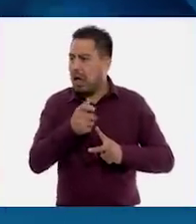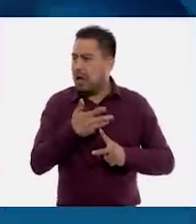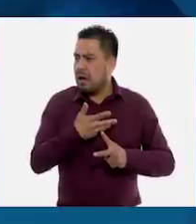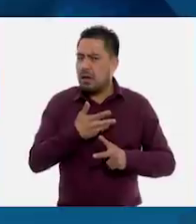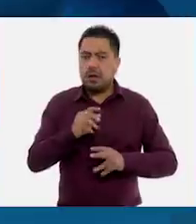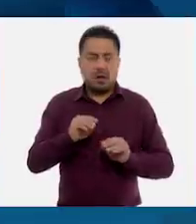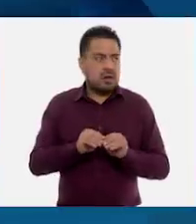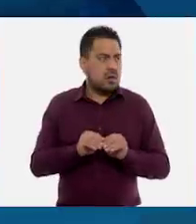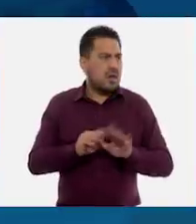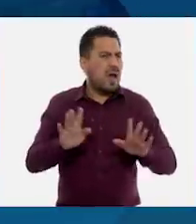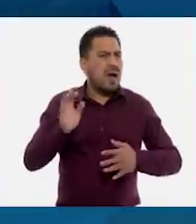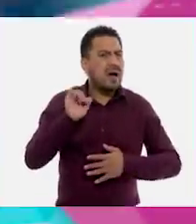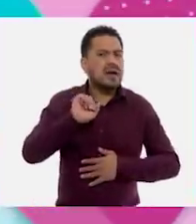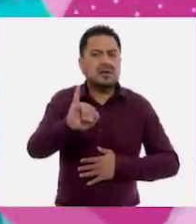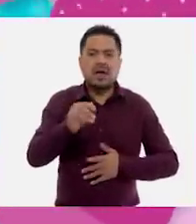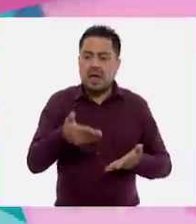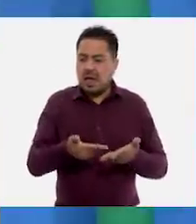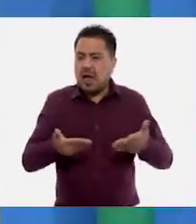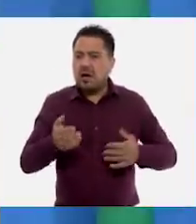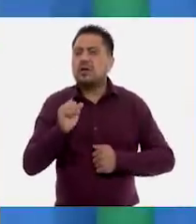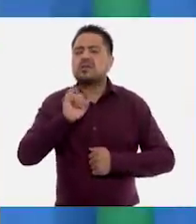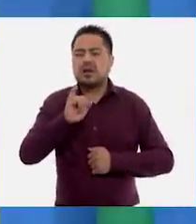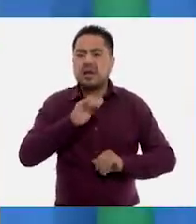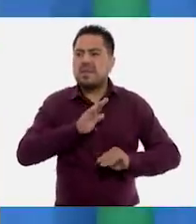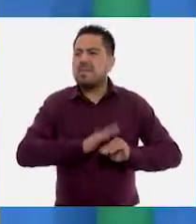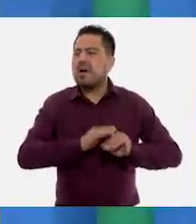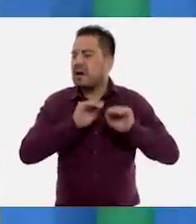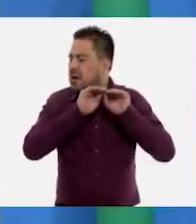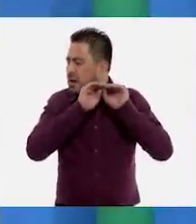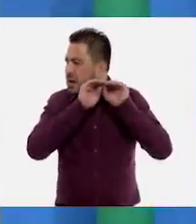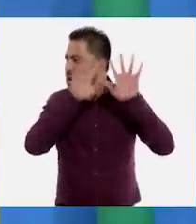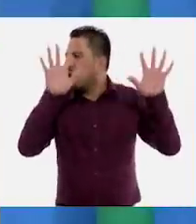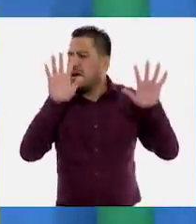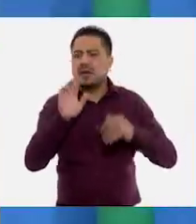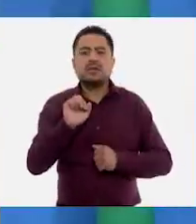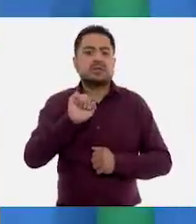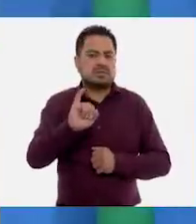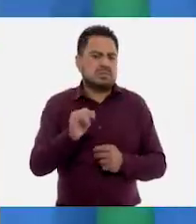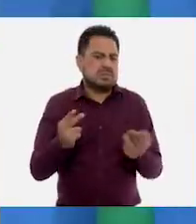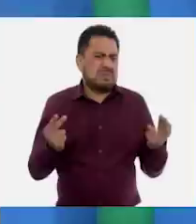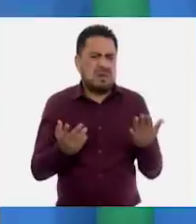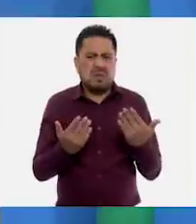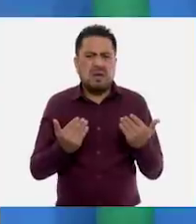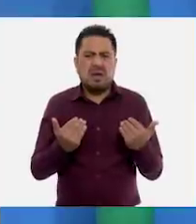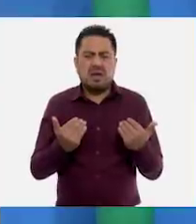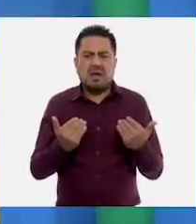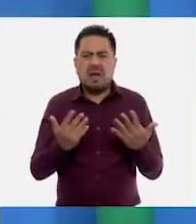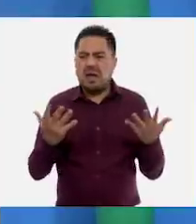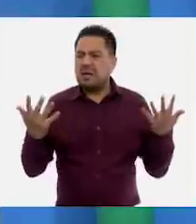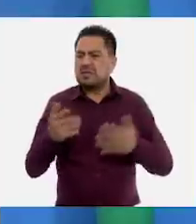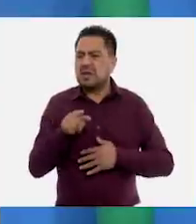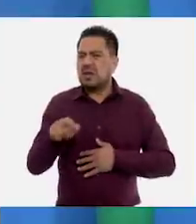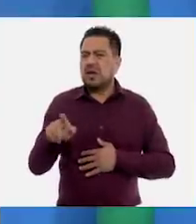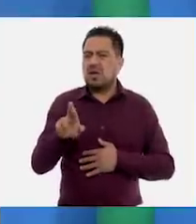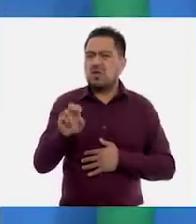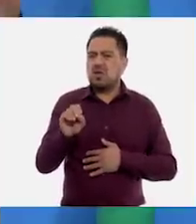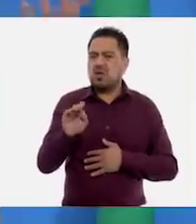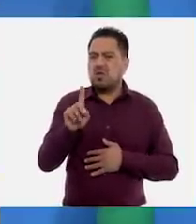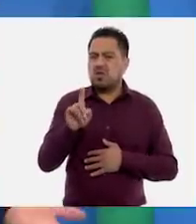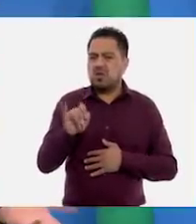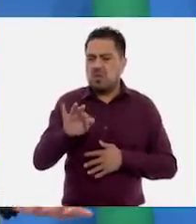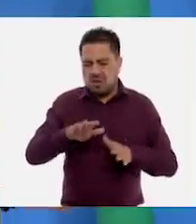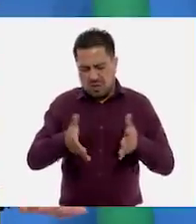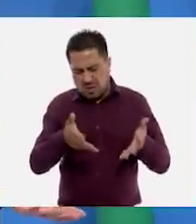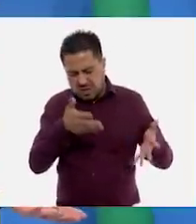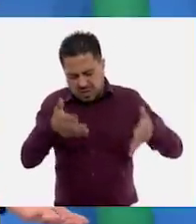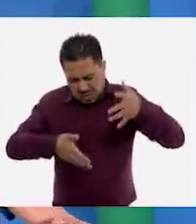¡Claro! Y entonces ahora sí, ya me está quedando mucho más claro, sin necesidad de hacer que Rodolfo desempaque